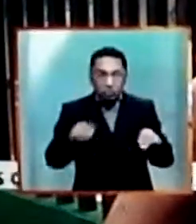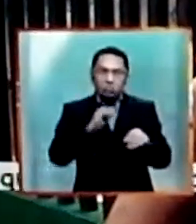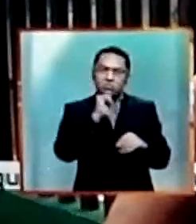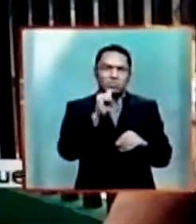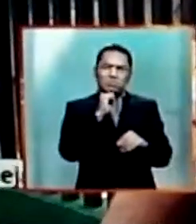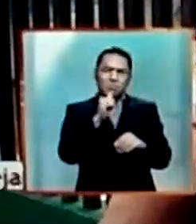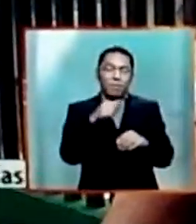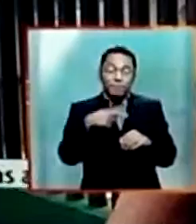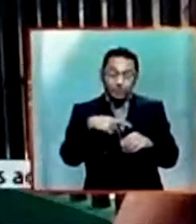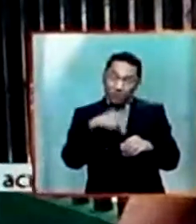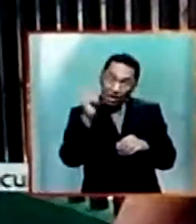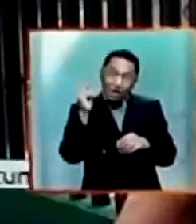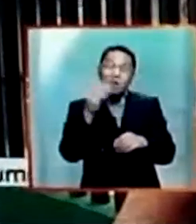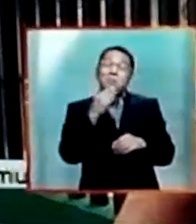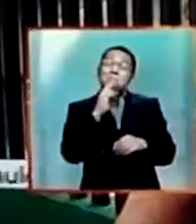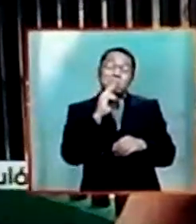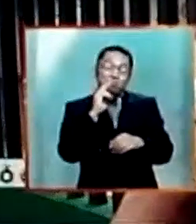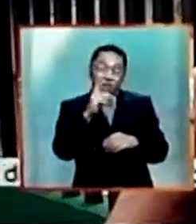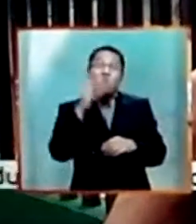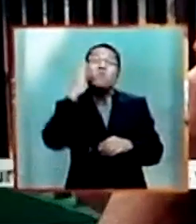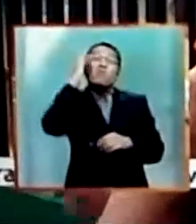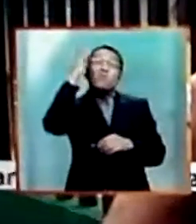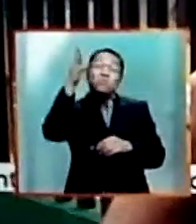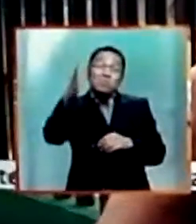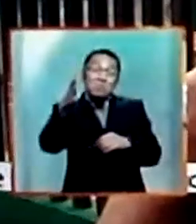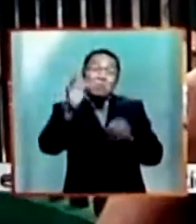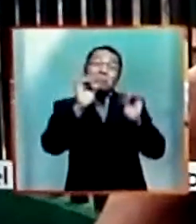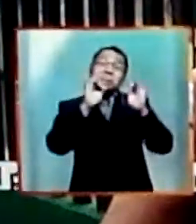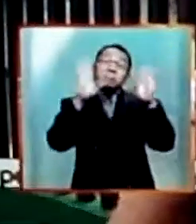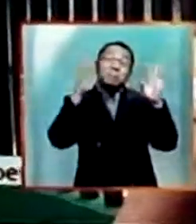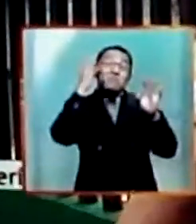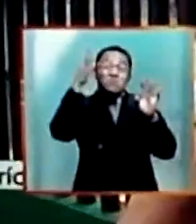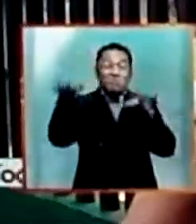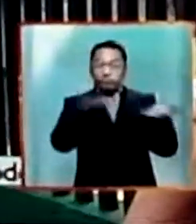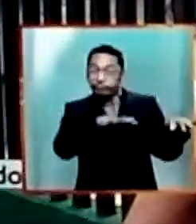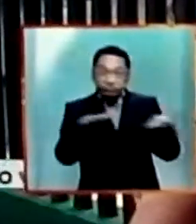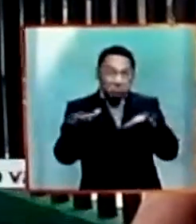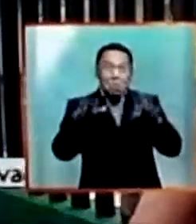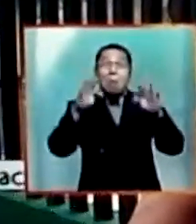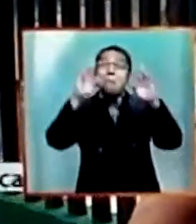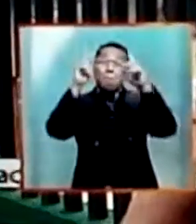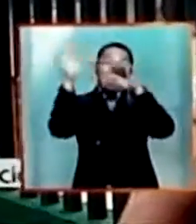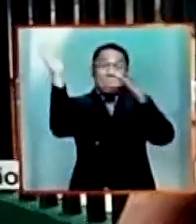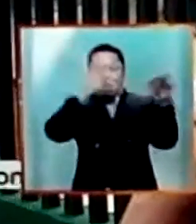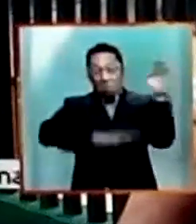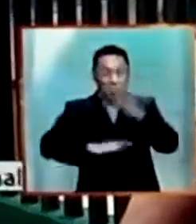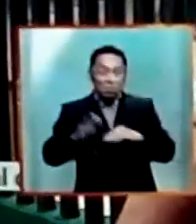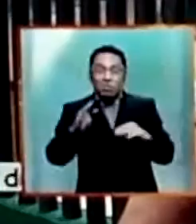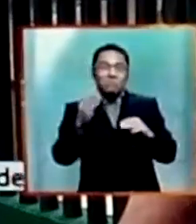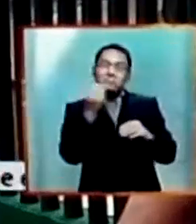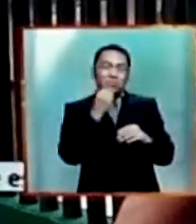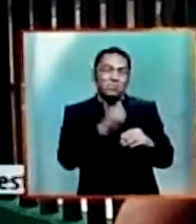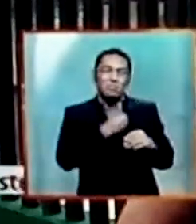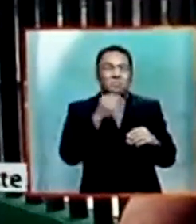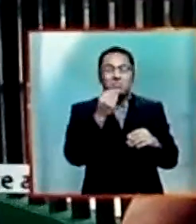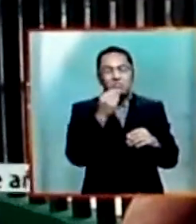hoy, pero ante alguna eventualidad, como pudiera ser un sismo de mayor magnitud,